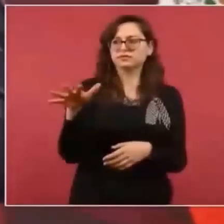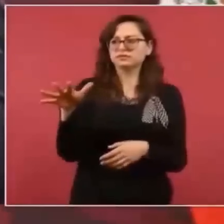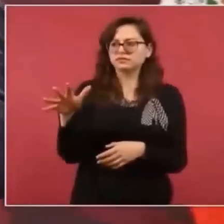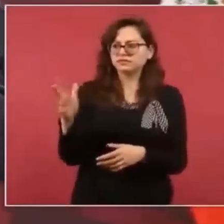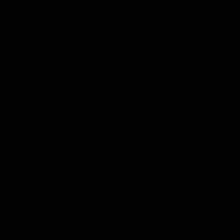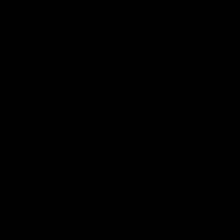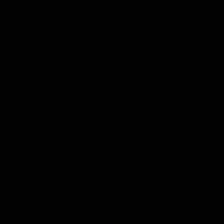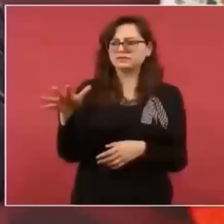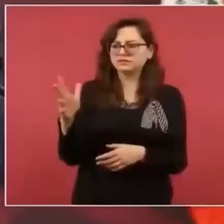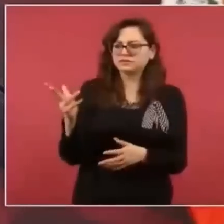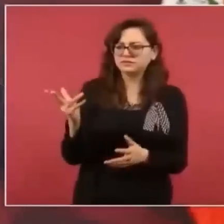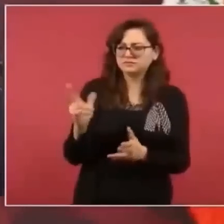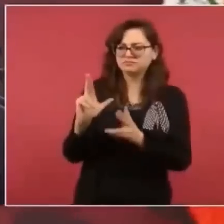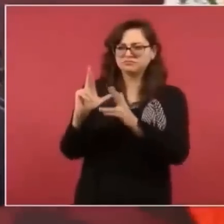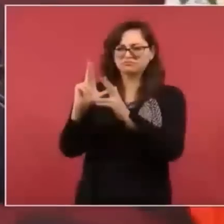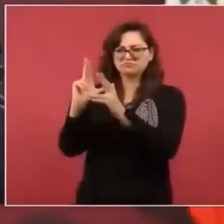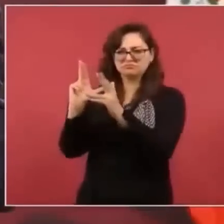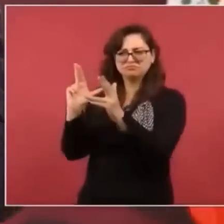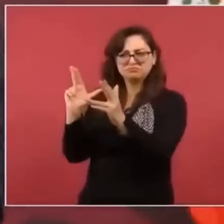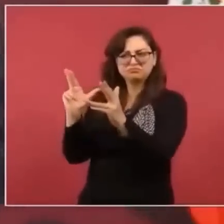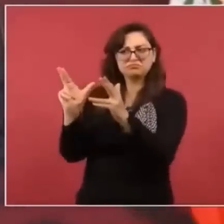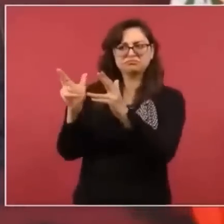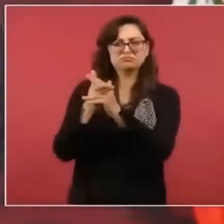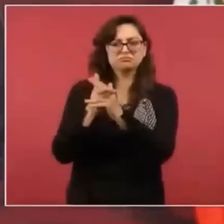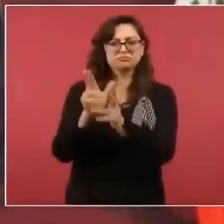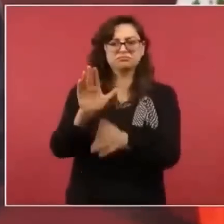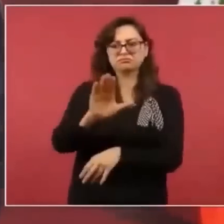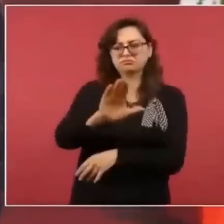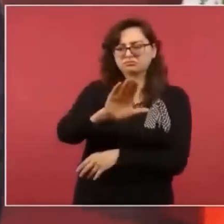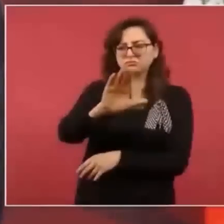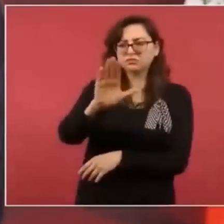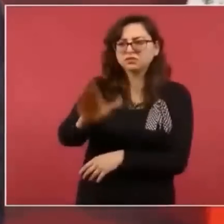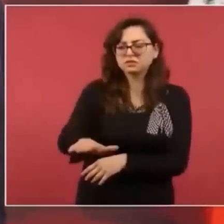espectáculo, un montaje, llevan periodistas,